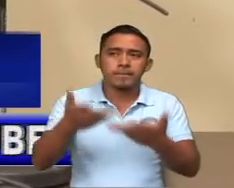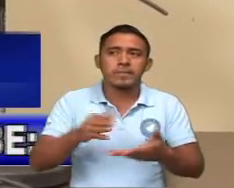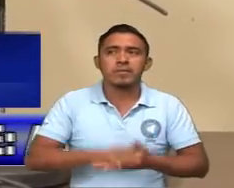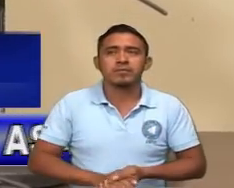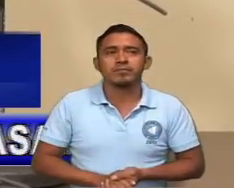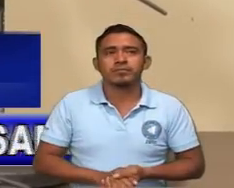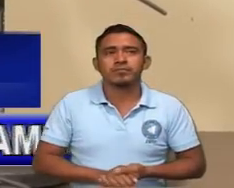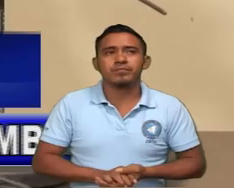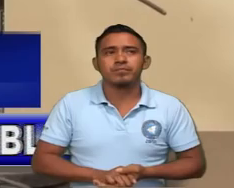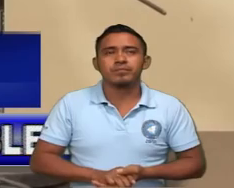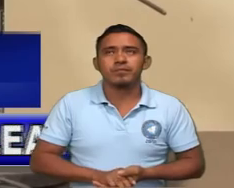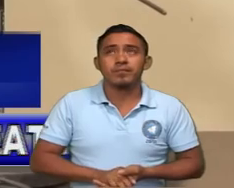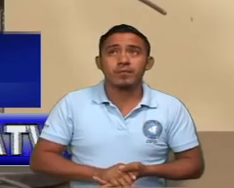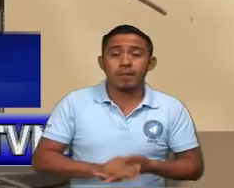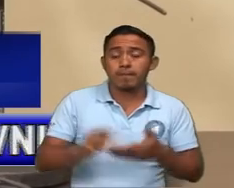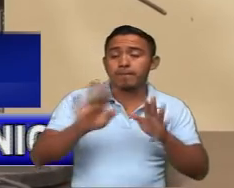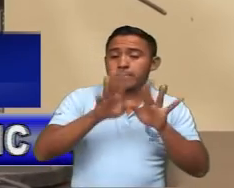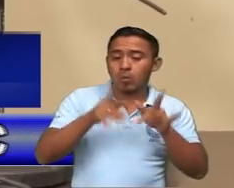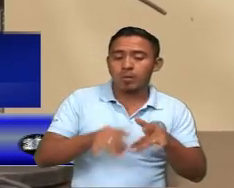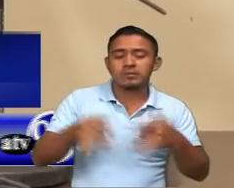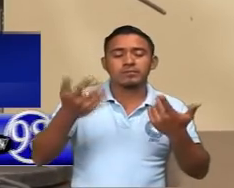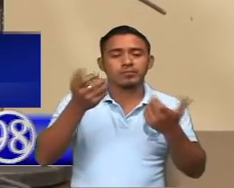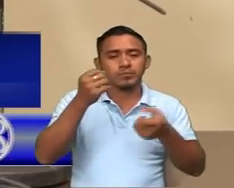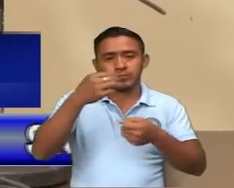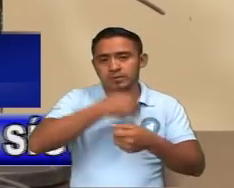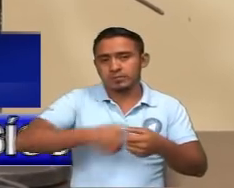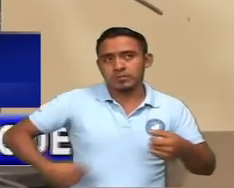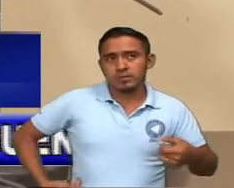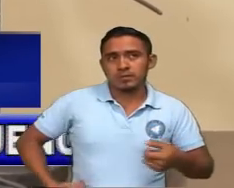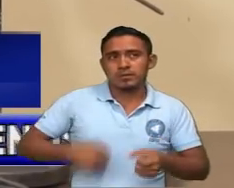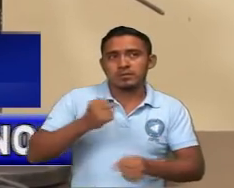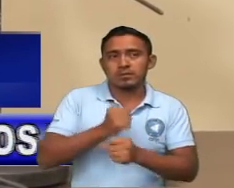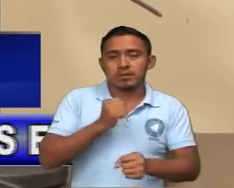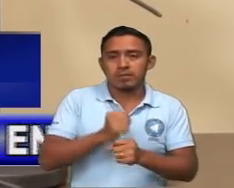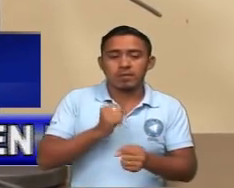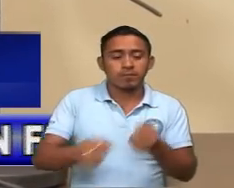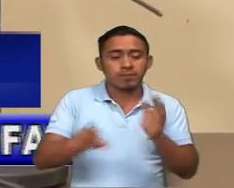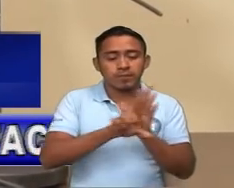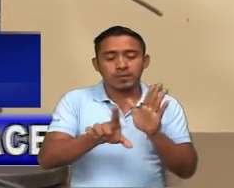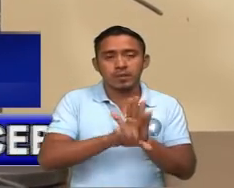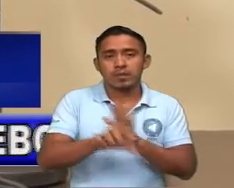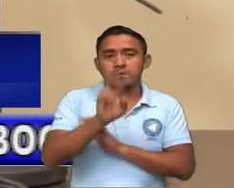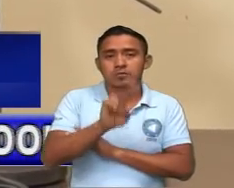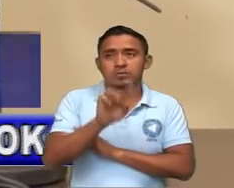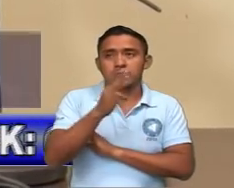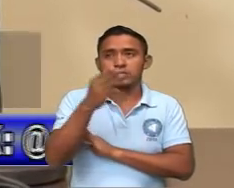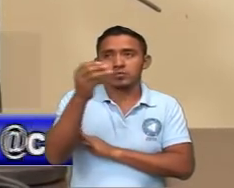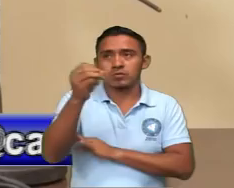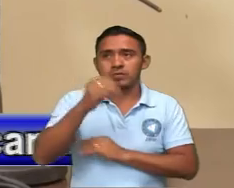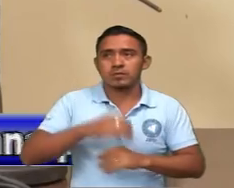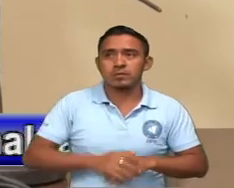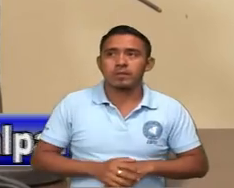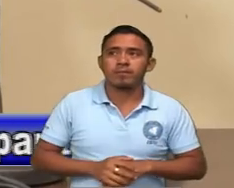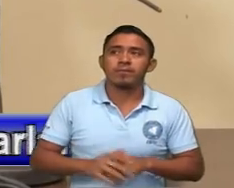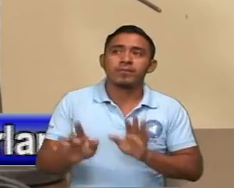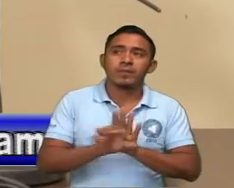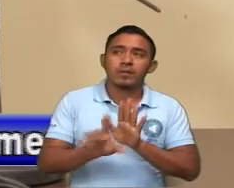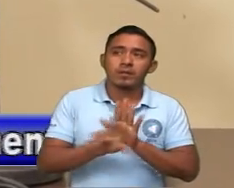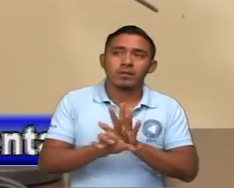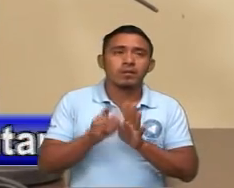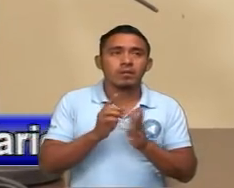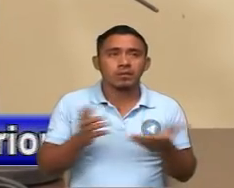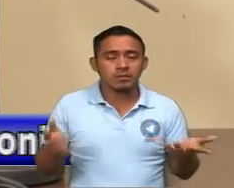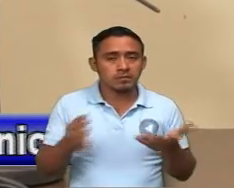Comunicado. La ministra del Trabajo, en uso de las facultades que le confiere la ley número 290, ley de organización, competencia